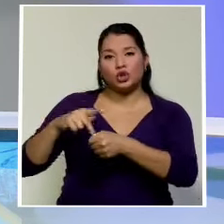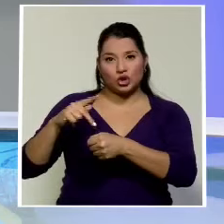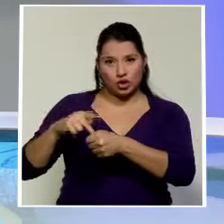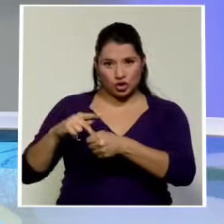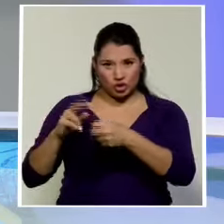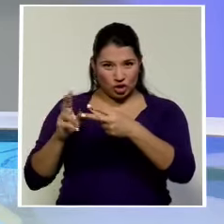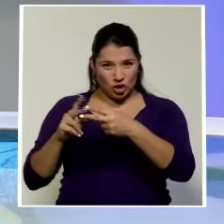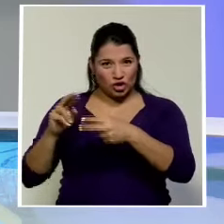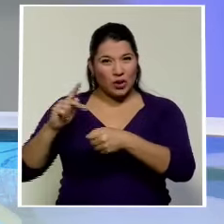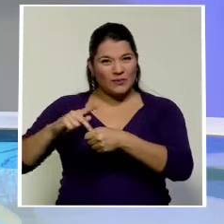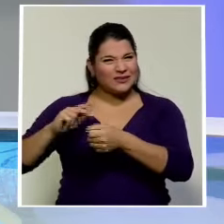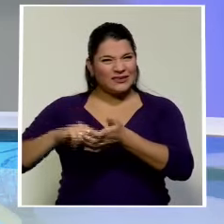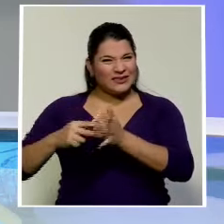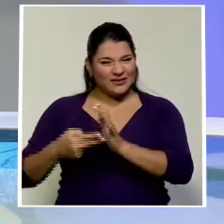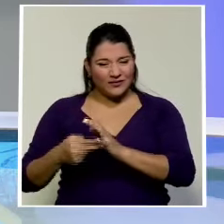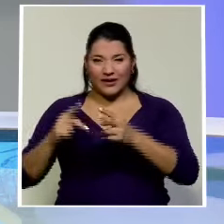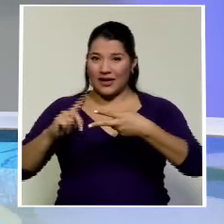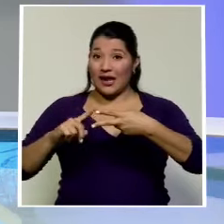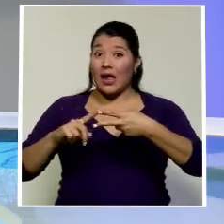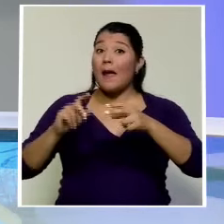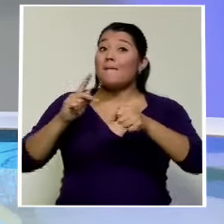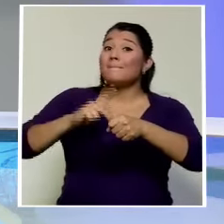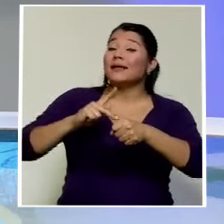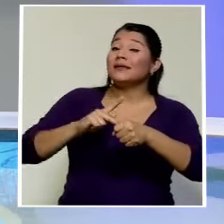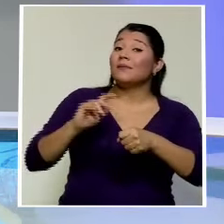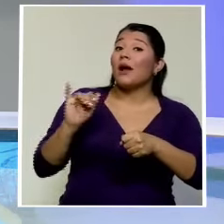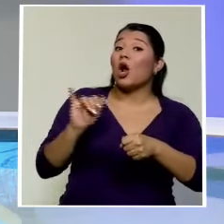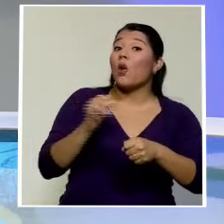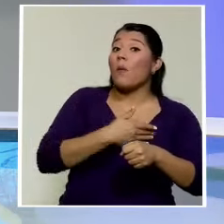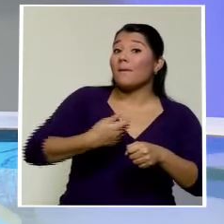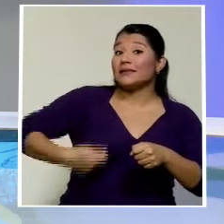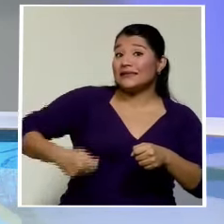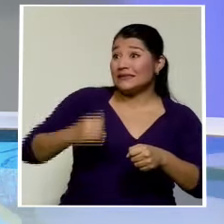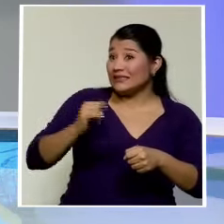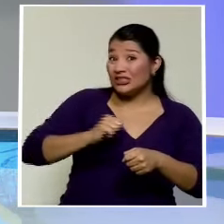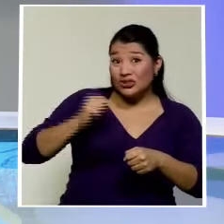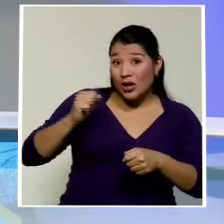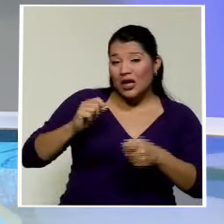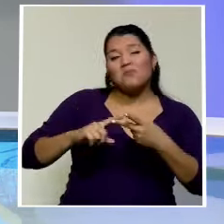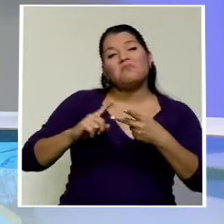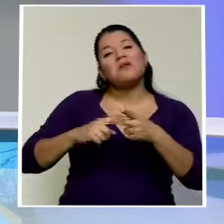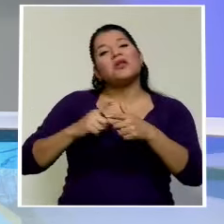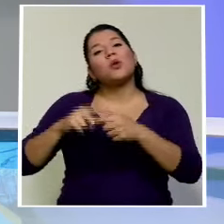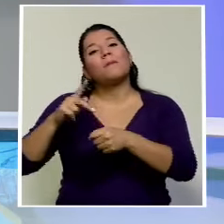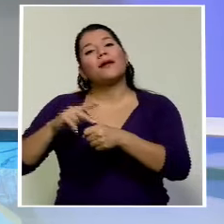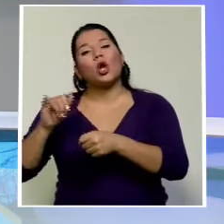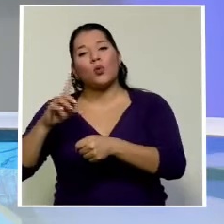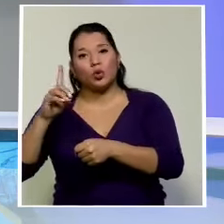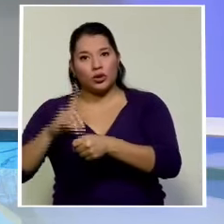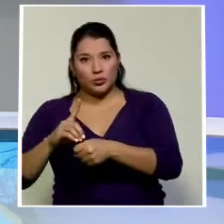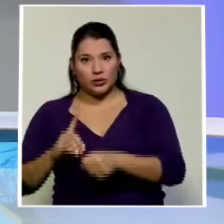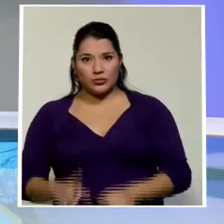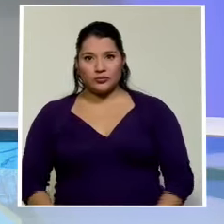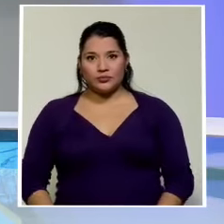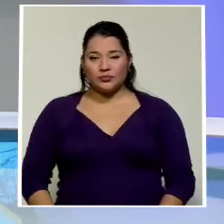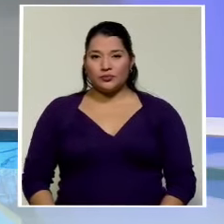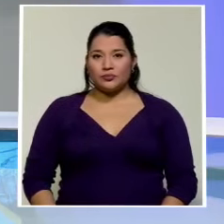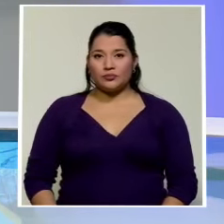postulación. Buscarán llegar a la casa presidencial, pero si fallan, aspiran a quedar electos como diputados.